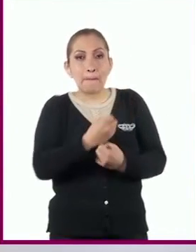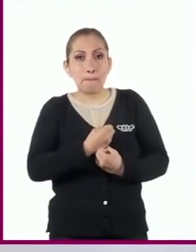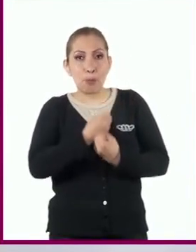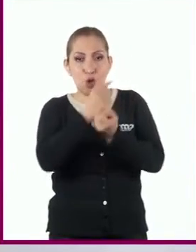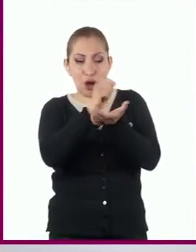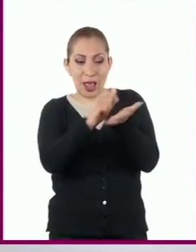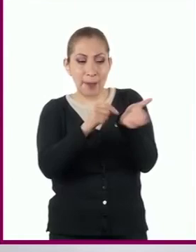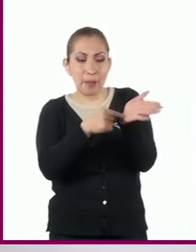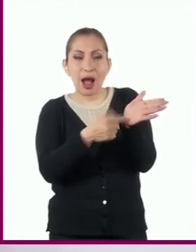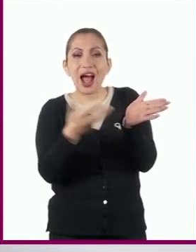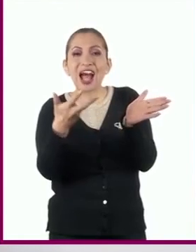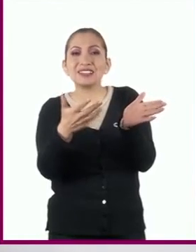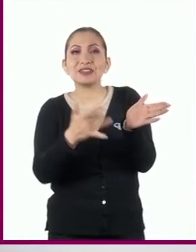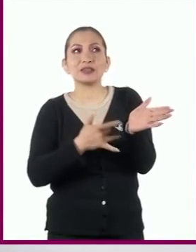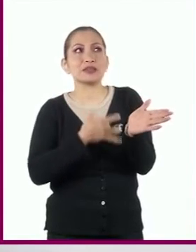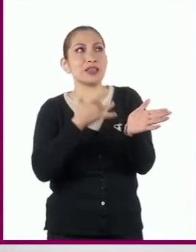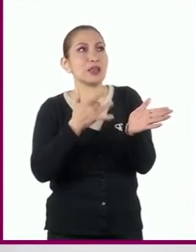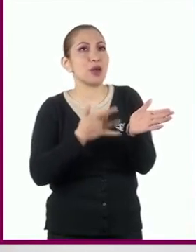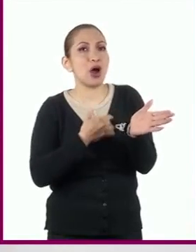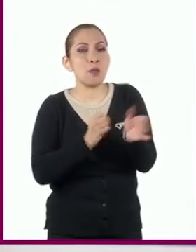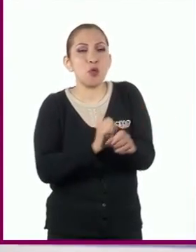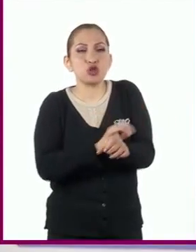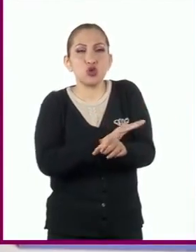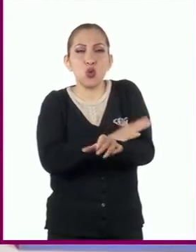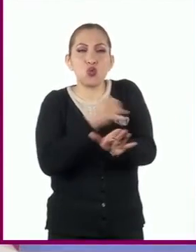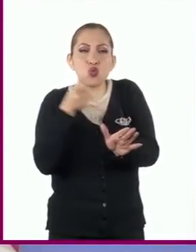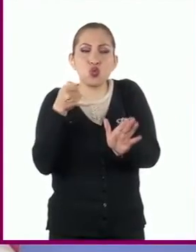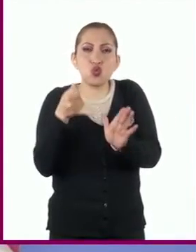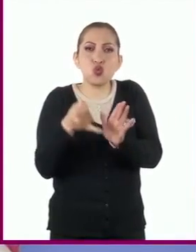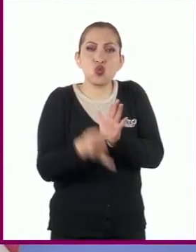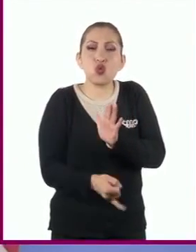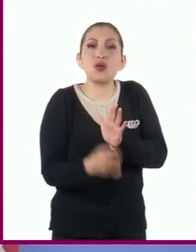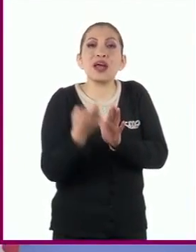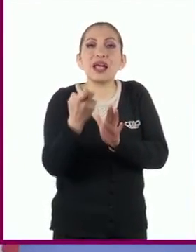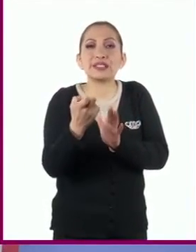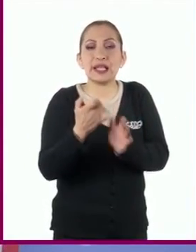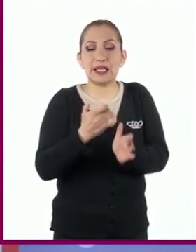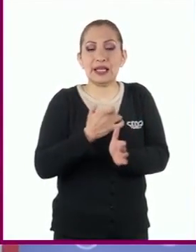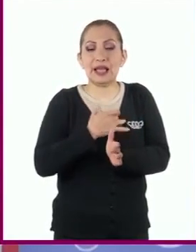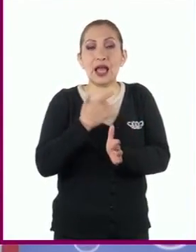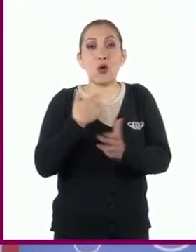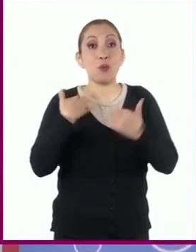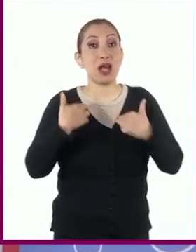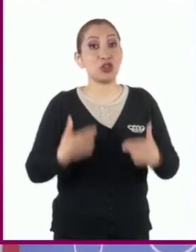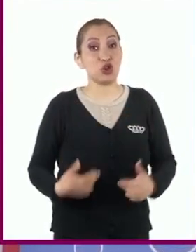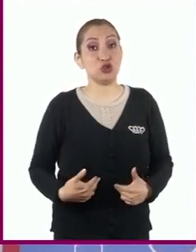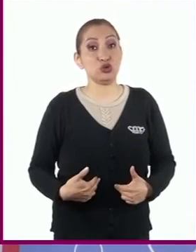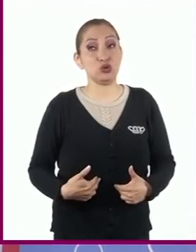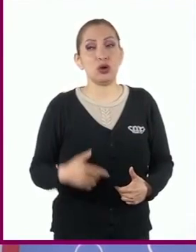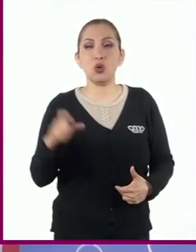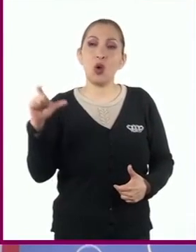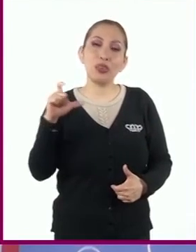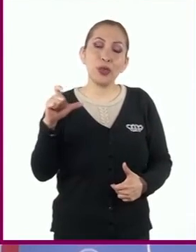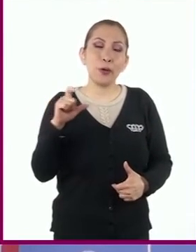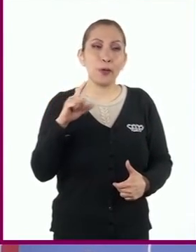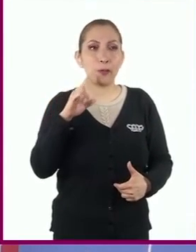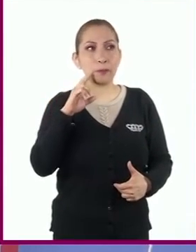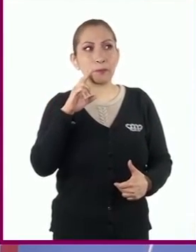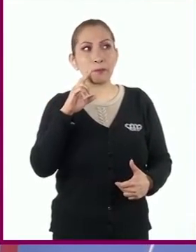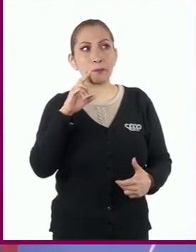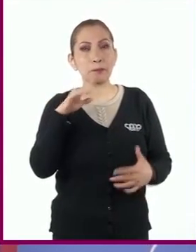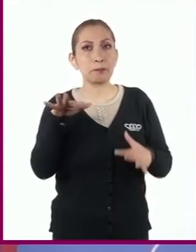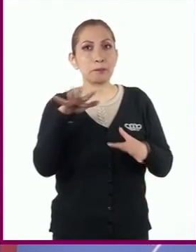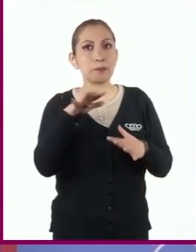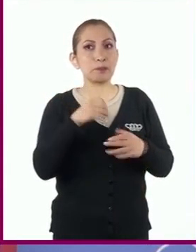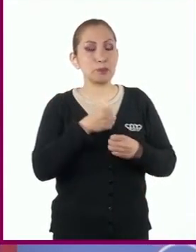poema provoca un sentimiento de emoción profunda, ese que sentimos los seres humanos cuando nos encontramos